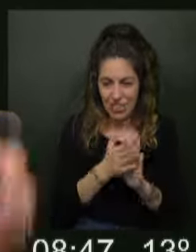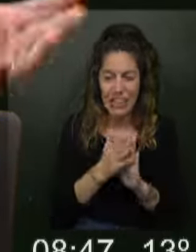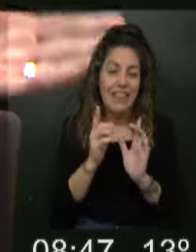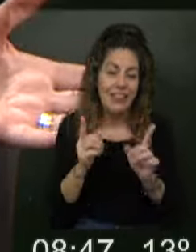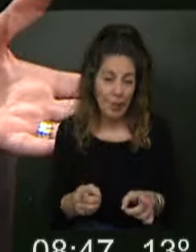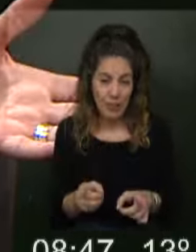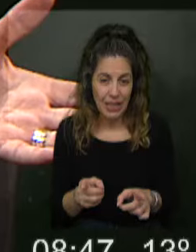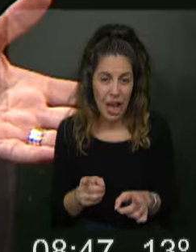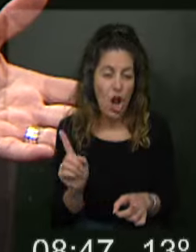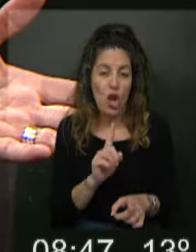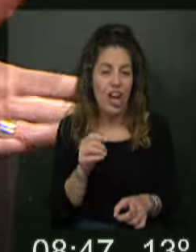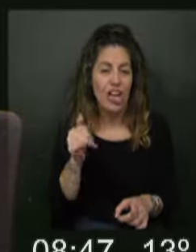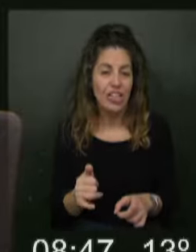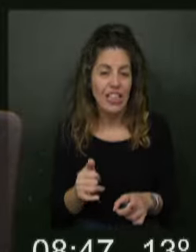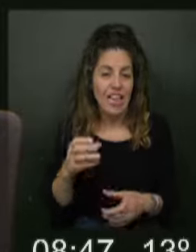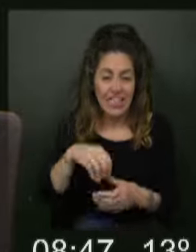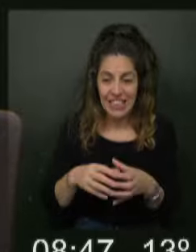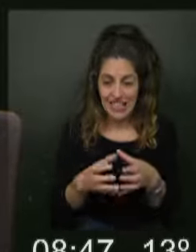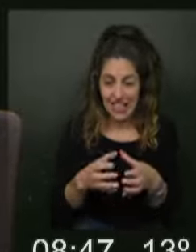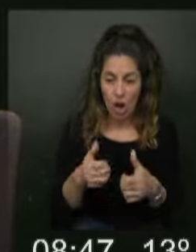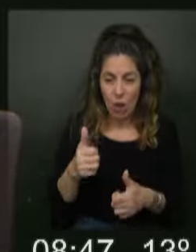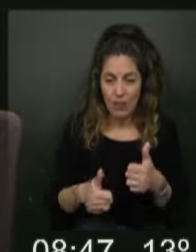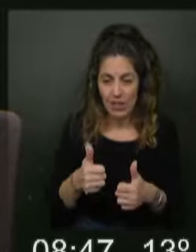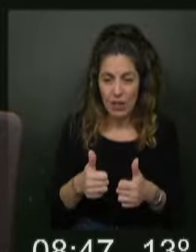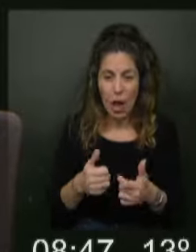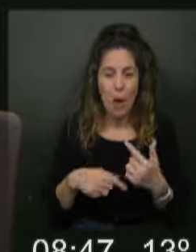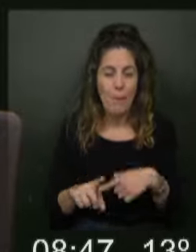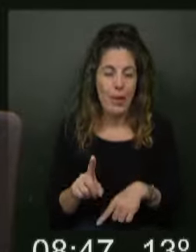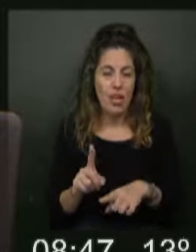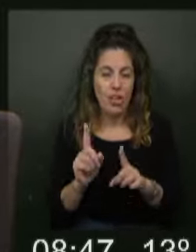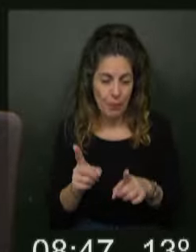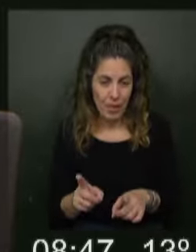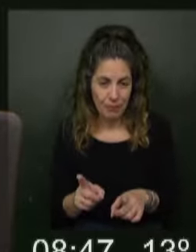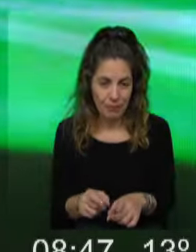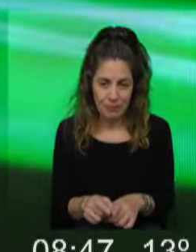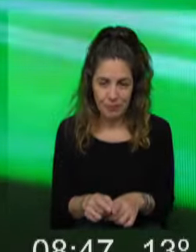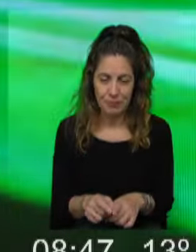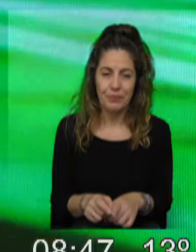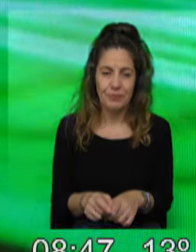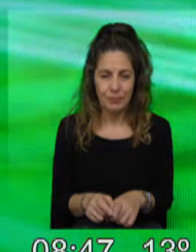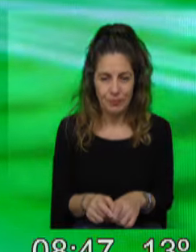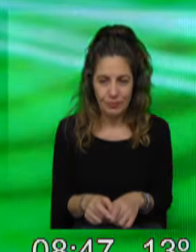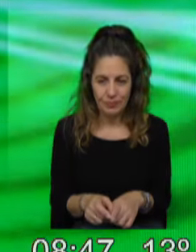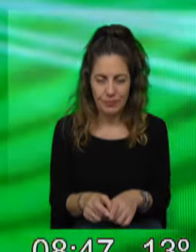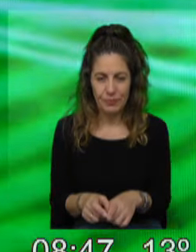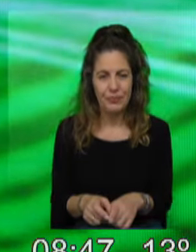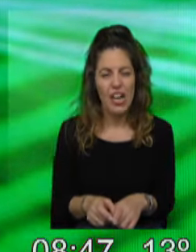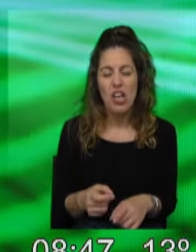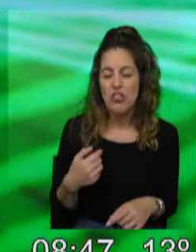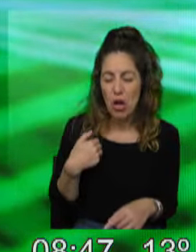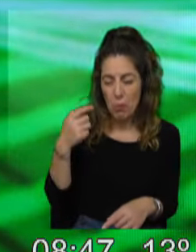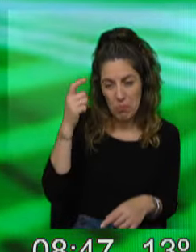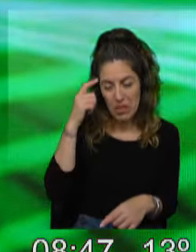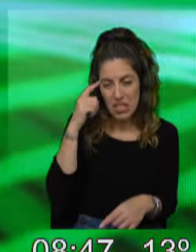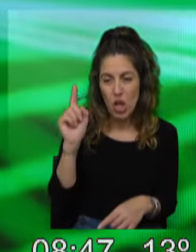digo los que no tienen internas competitivas pero para el frente Partido Nacional también sí eh tiendo a pensar que no